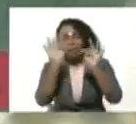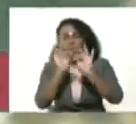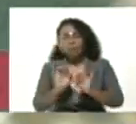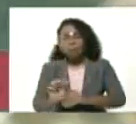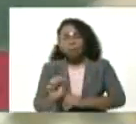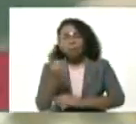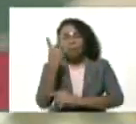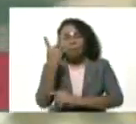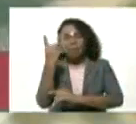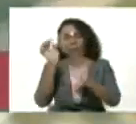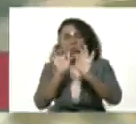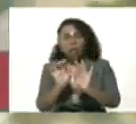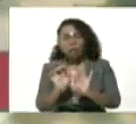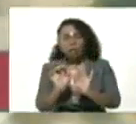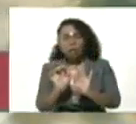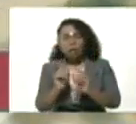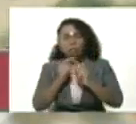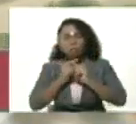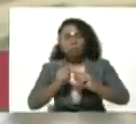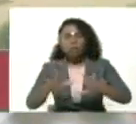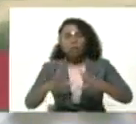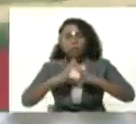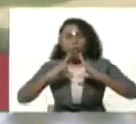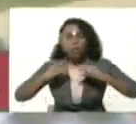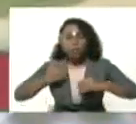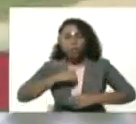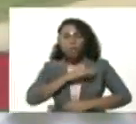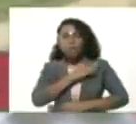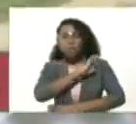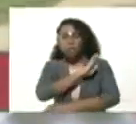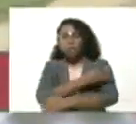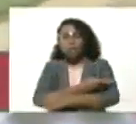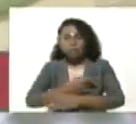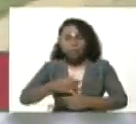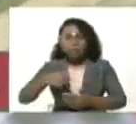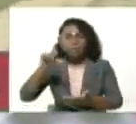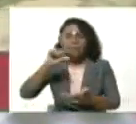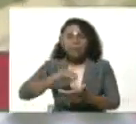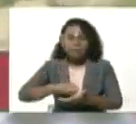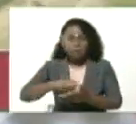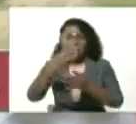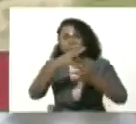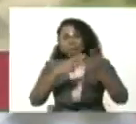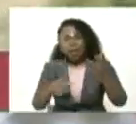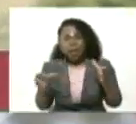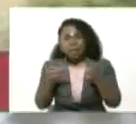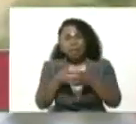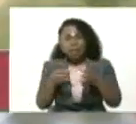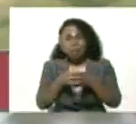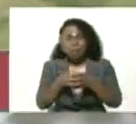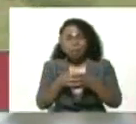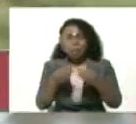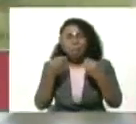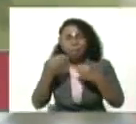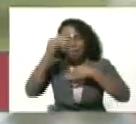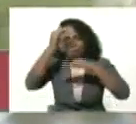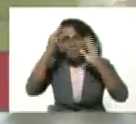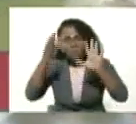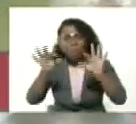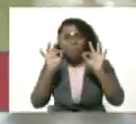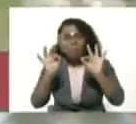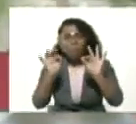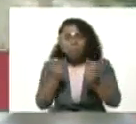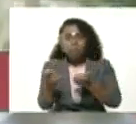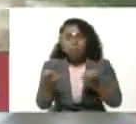fase, bueno, el despliegue de todas nuestras fuerzas, medios, material y equipo para atender puntos de